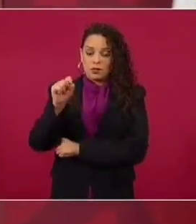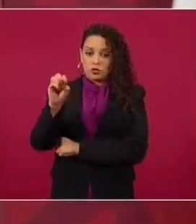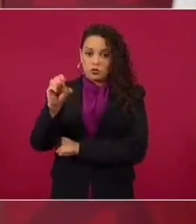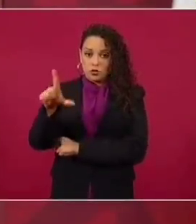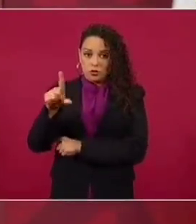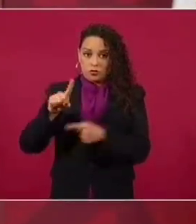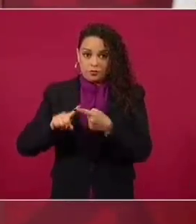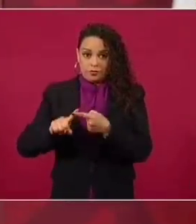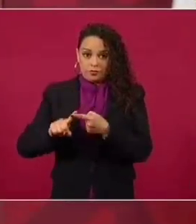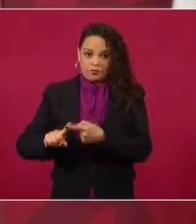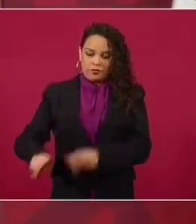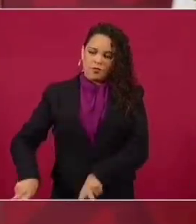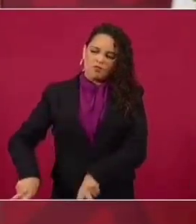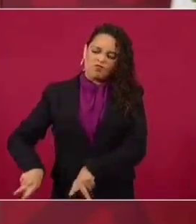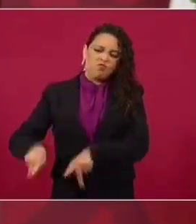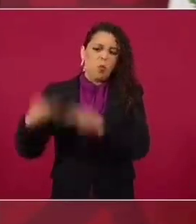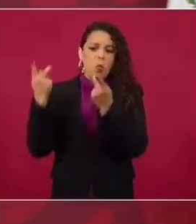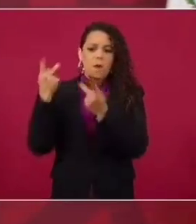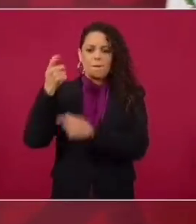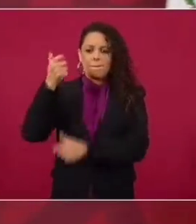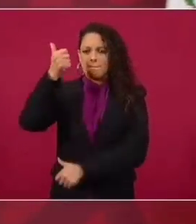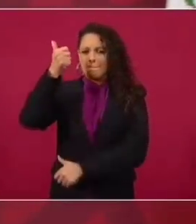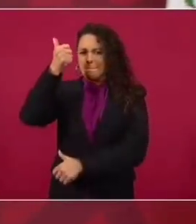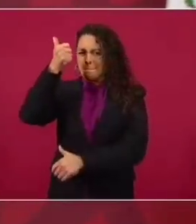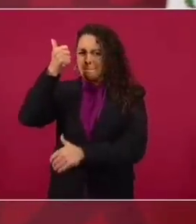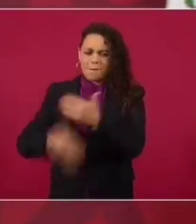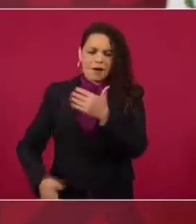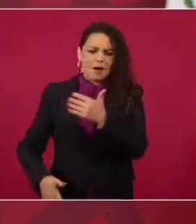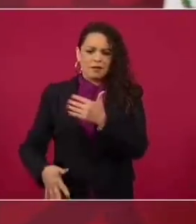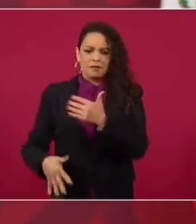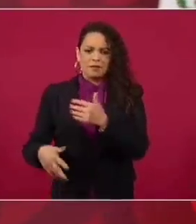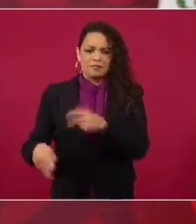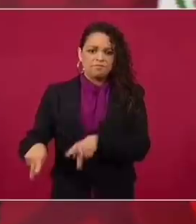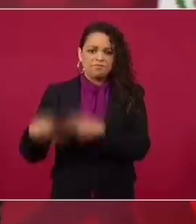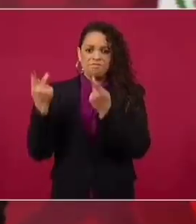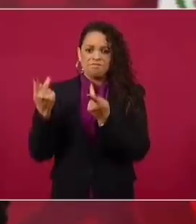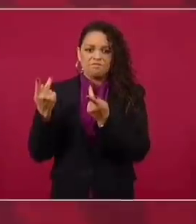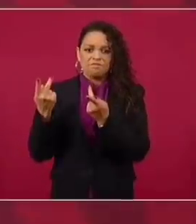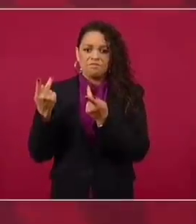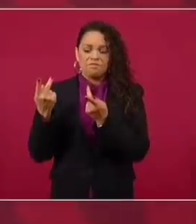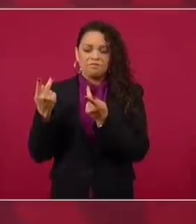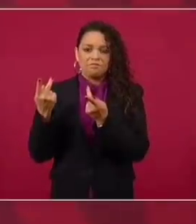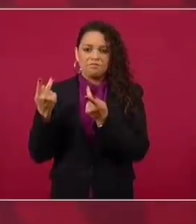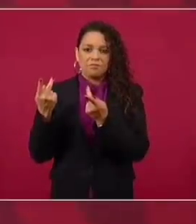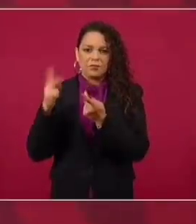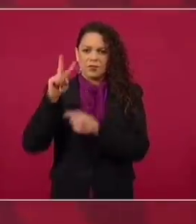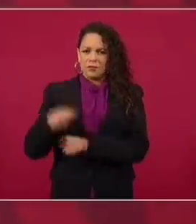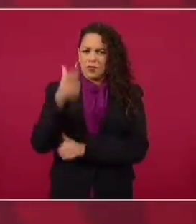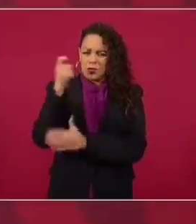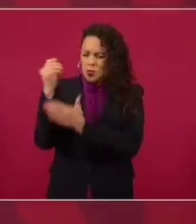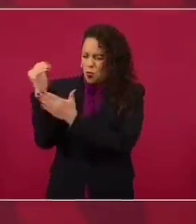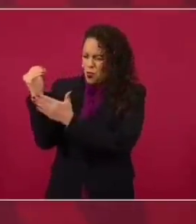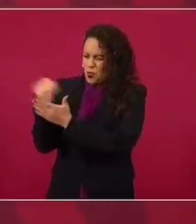Las remata, las vende en precios bajos.